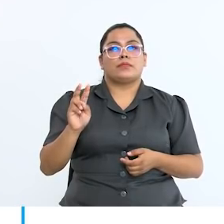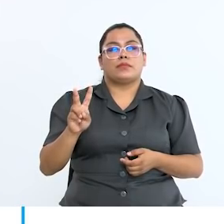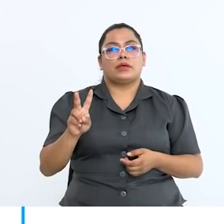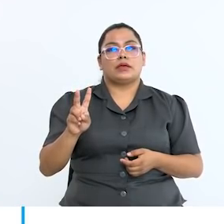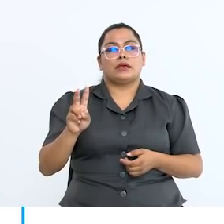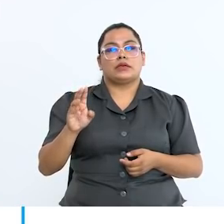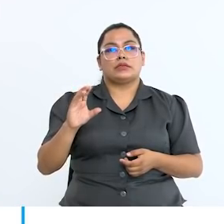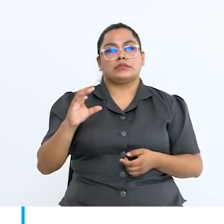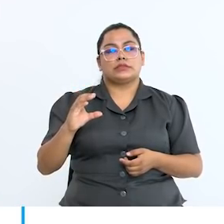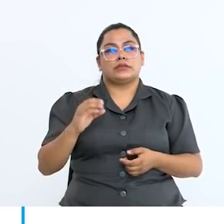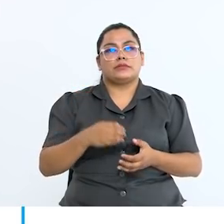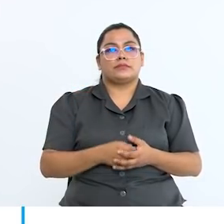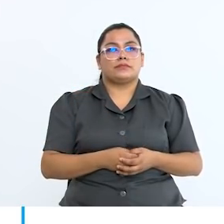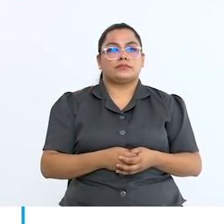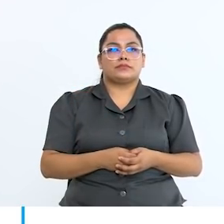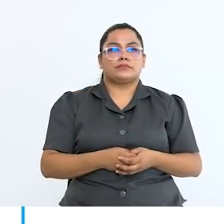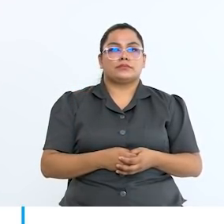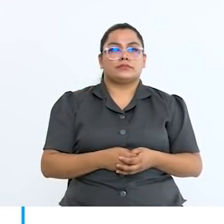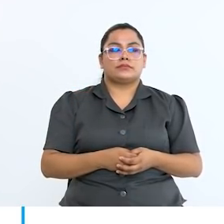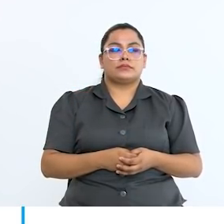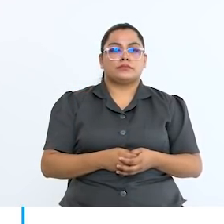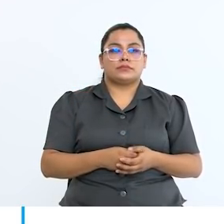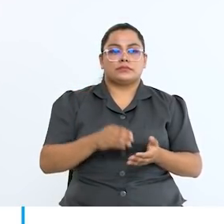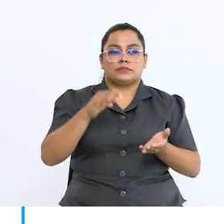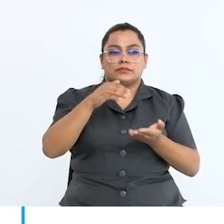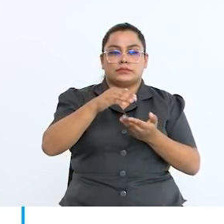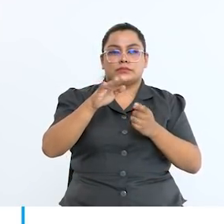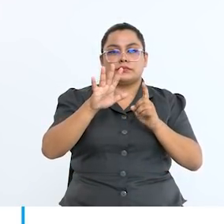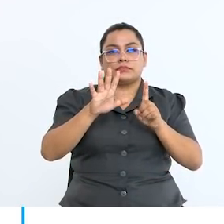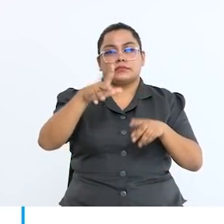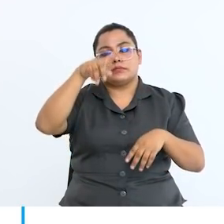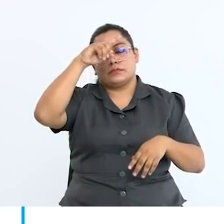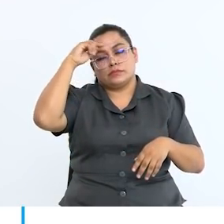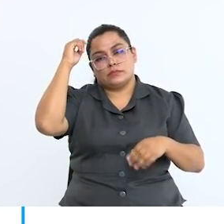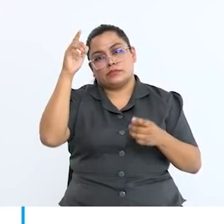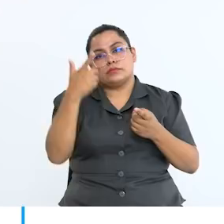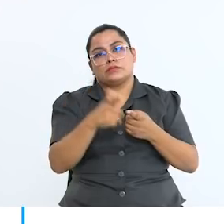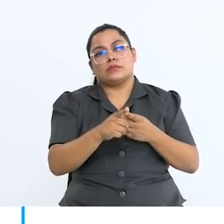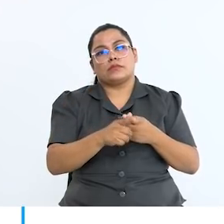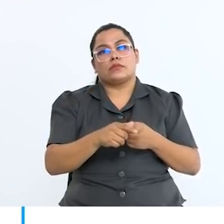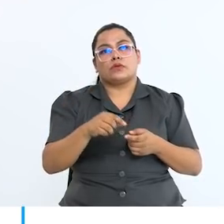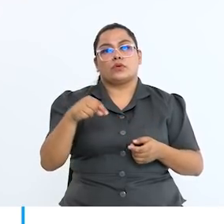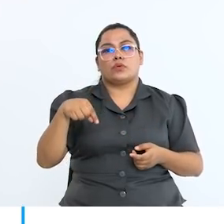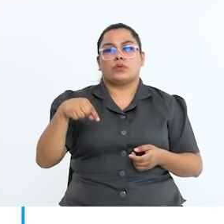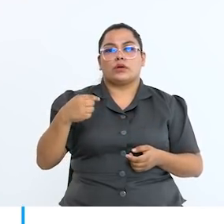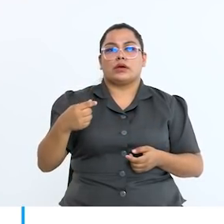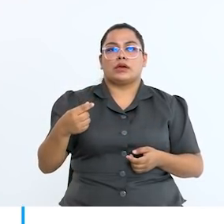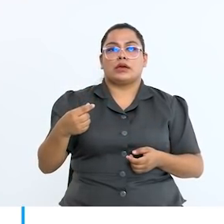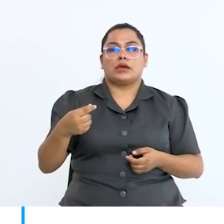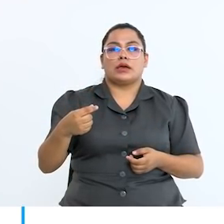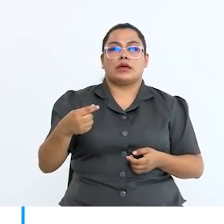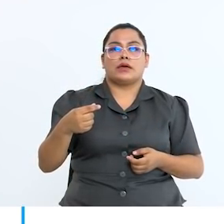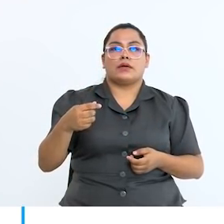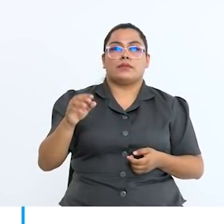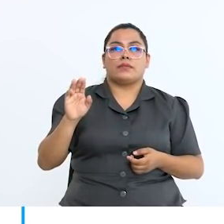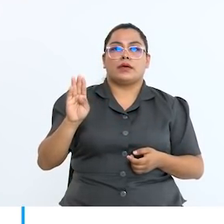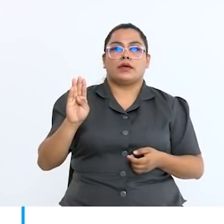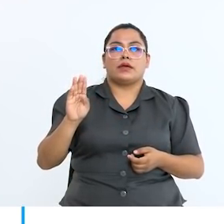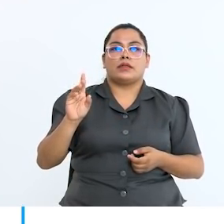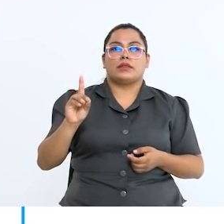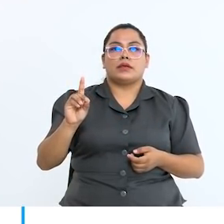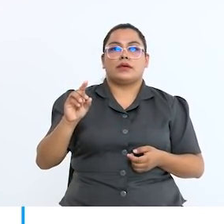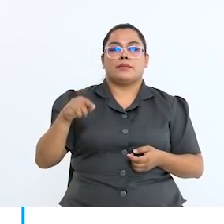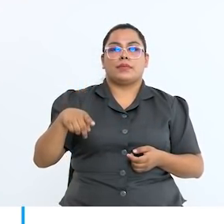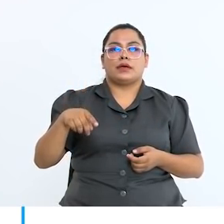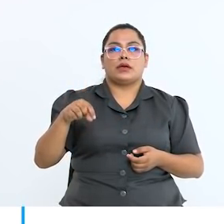B y la C. En la unidad 6 se trabaja con las letras Q, G, B,